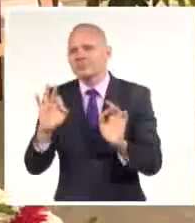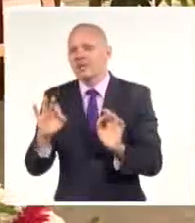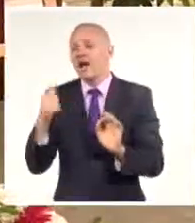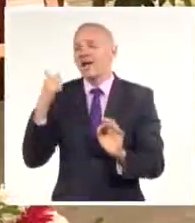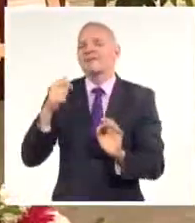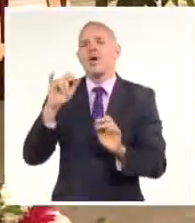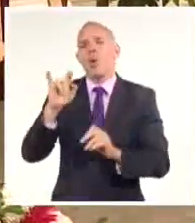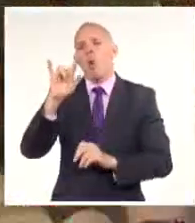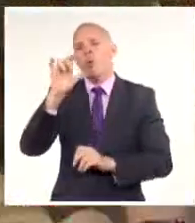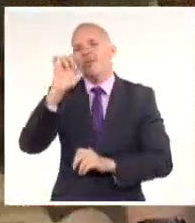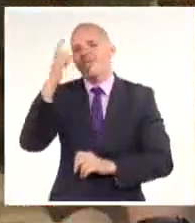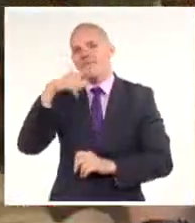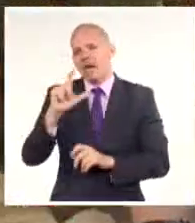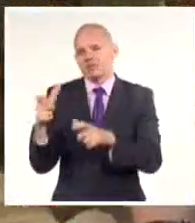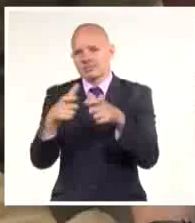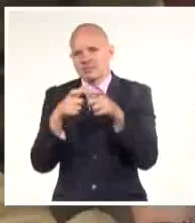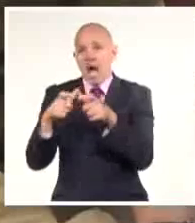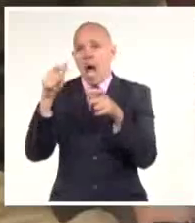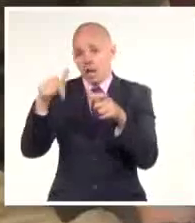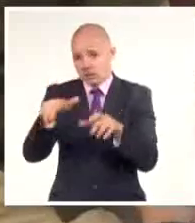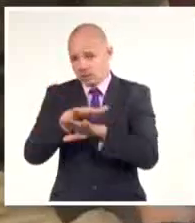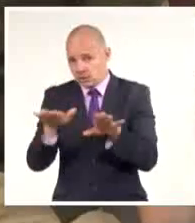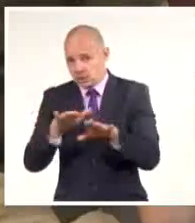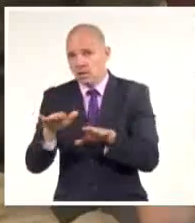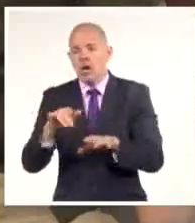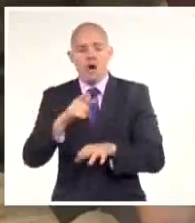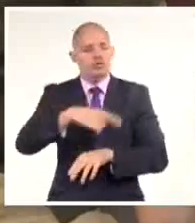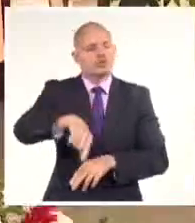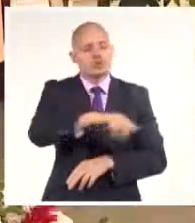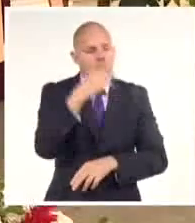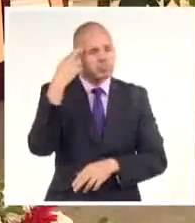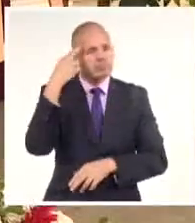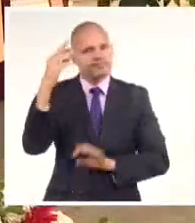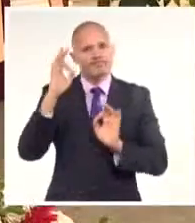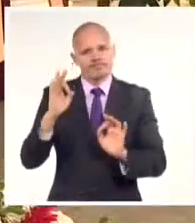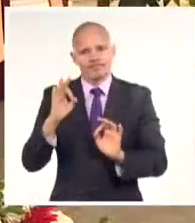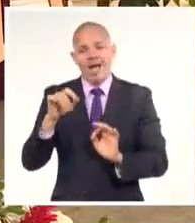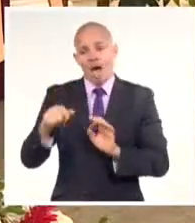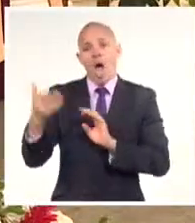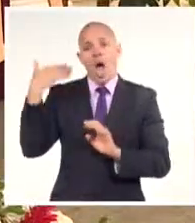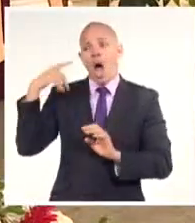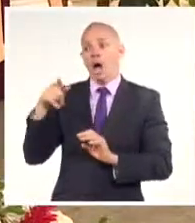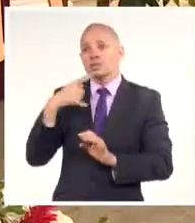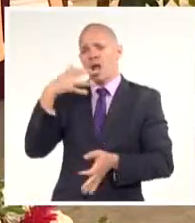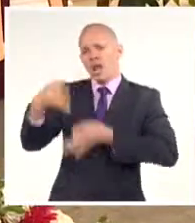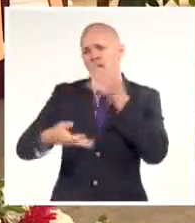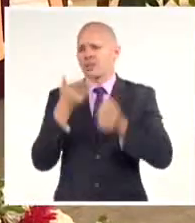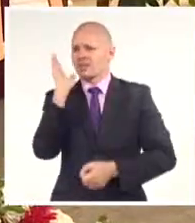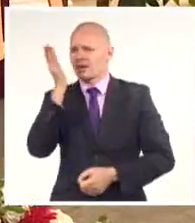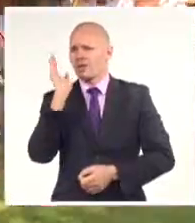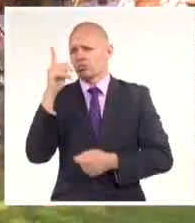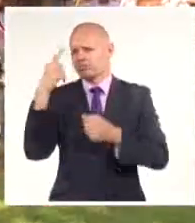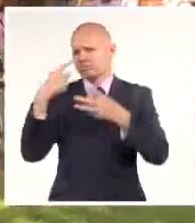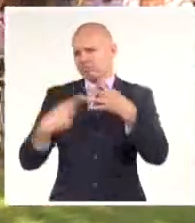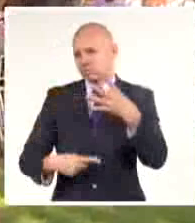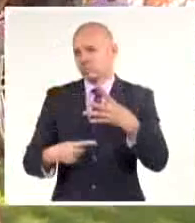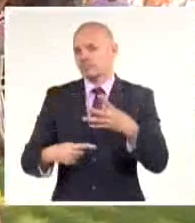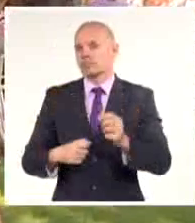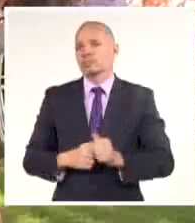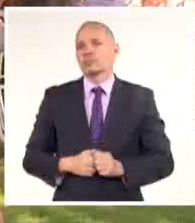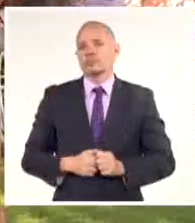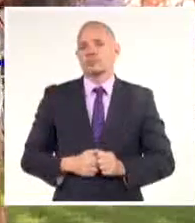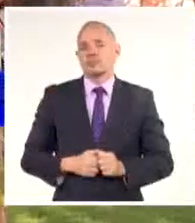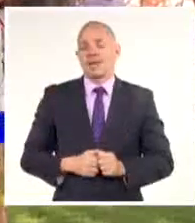Cuba. Y es que este espacio fungió como uno de los escenarios principales donde irradió su sapiencia. Hoy es un día